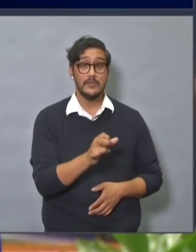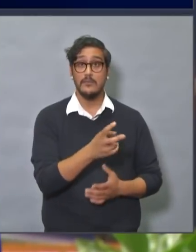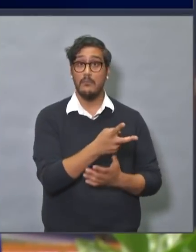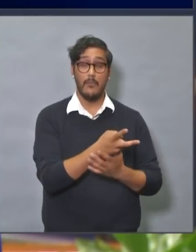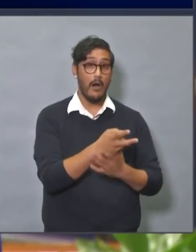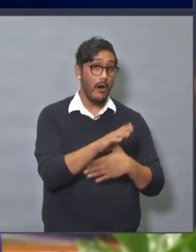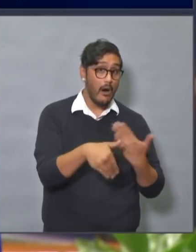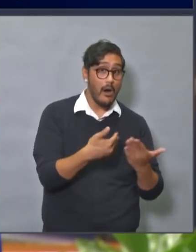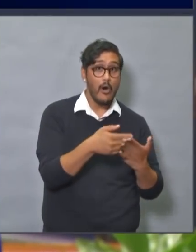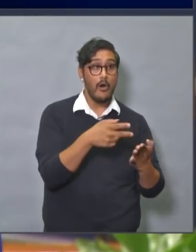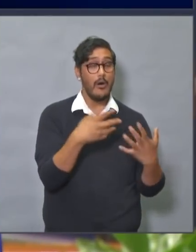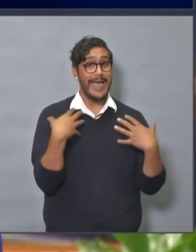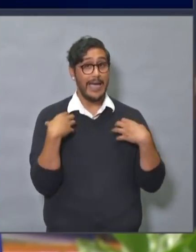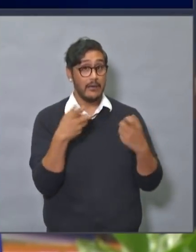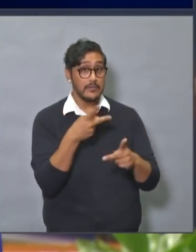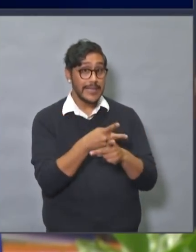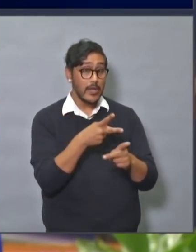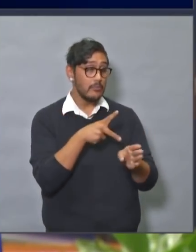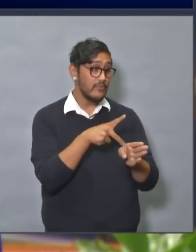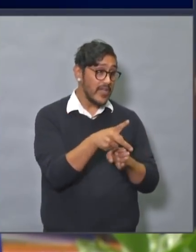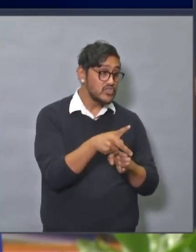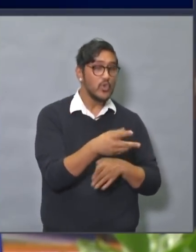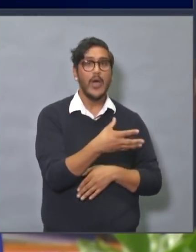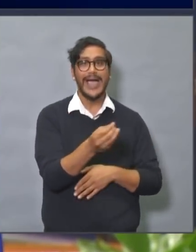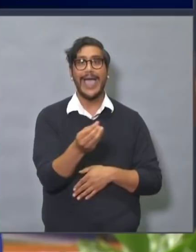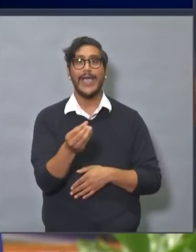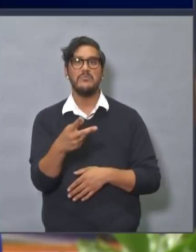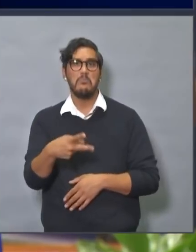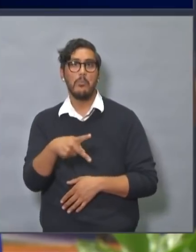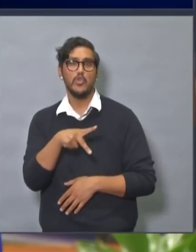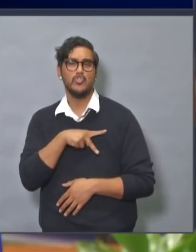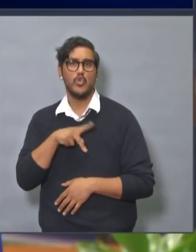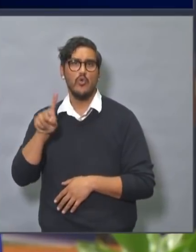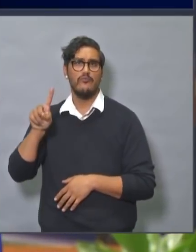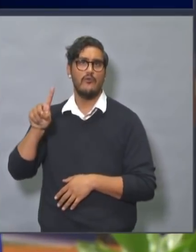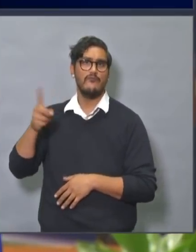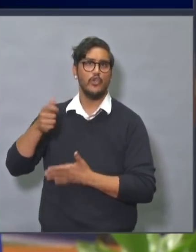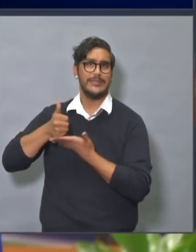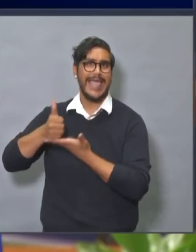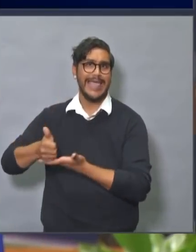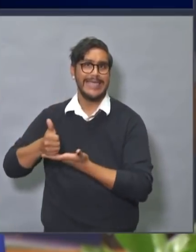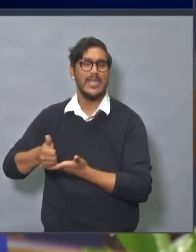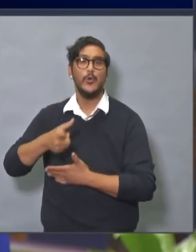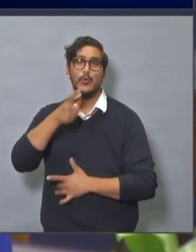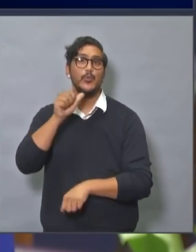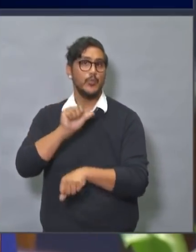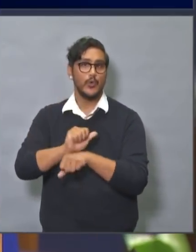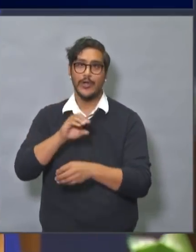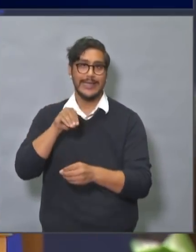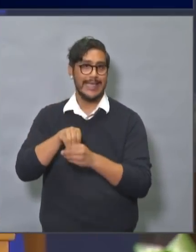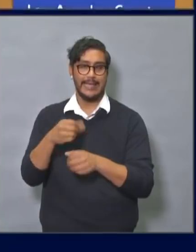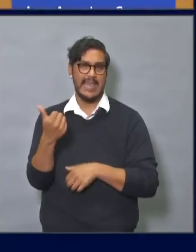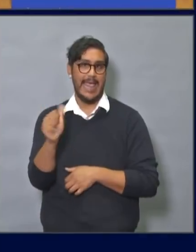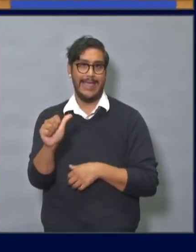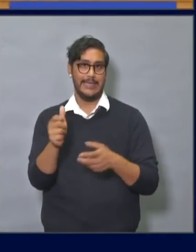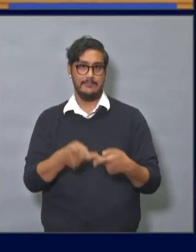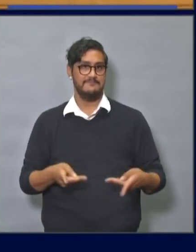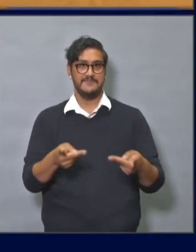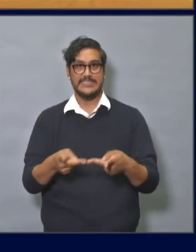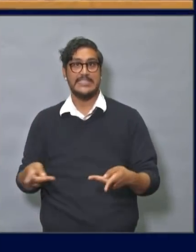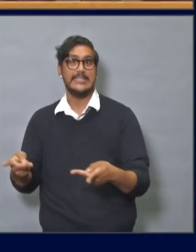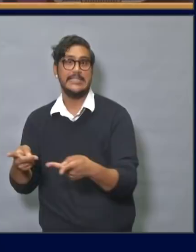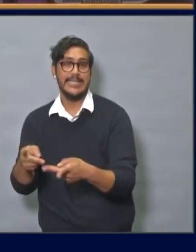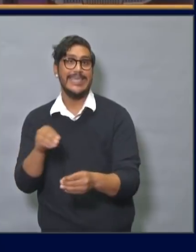los profesionales de salud y personal de primeros auxilios que trabajan en una instalación en el condado de Los